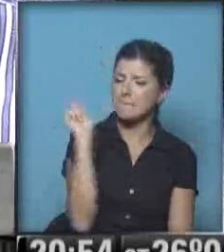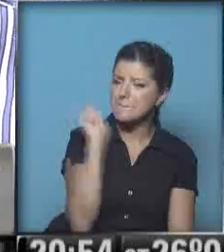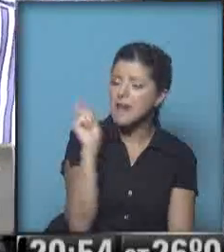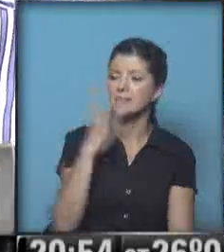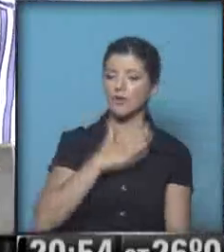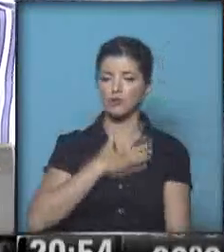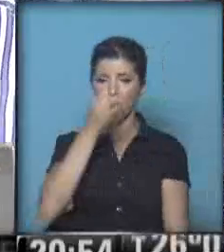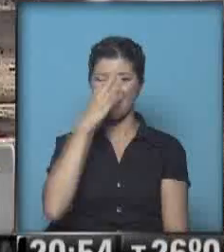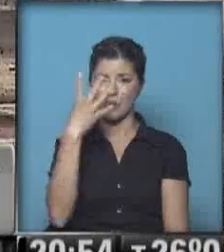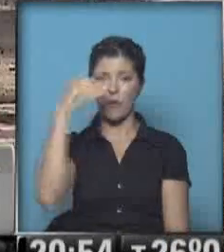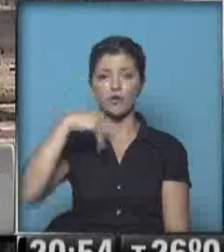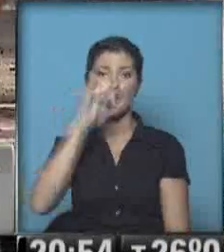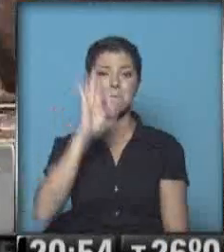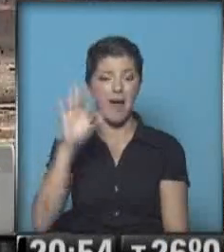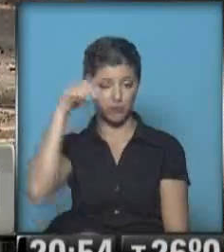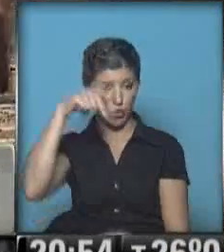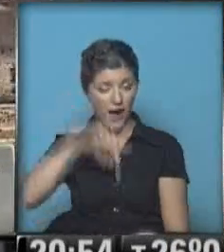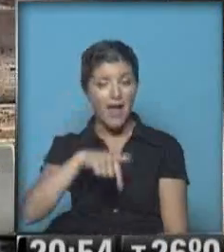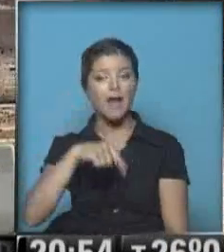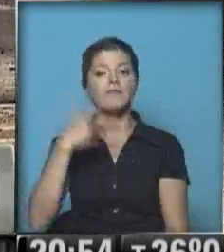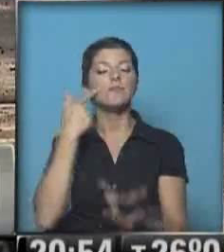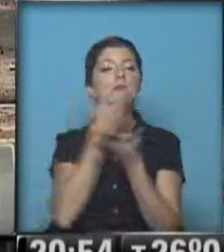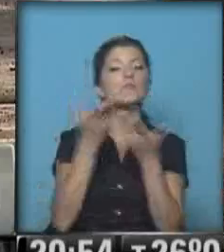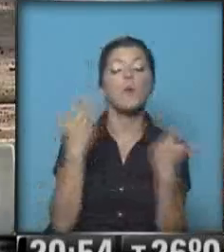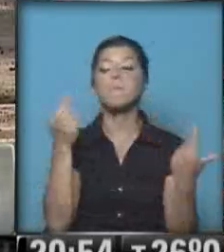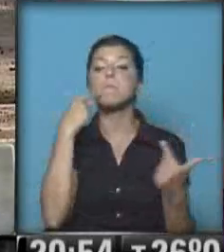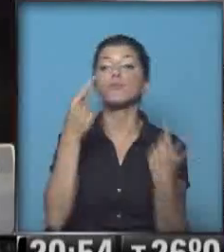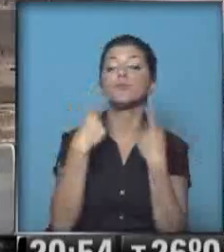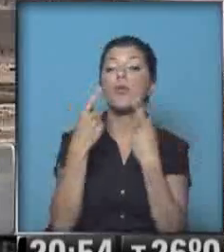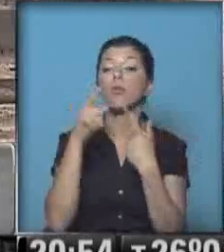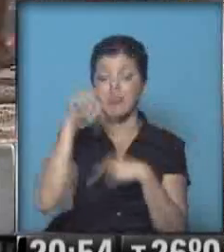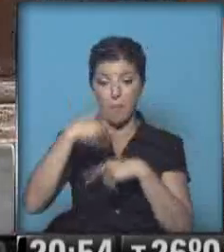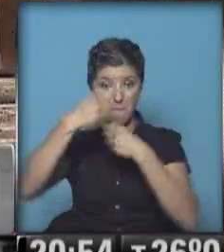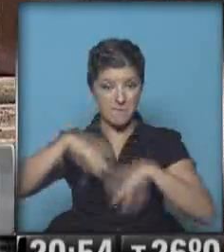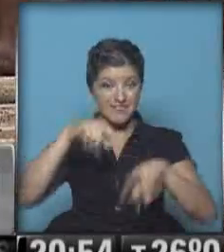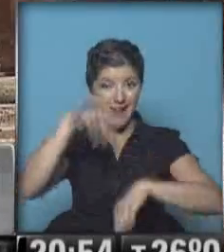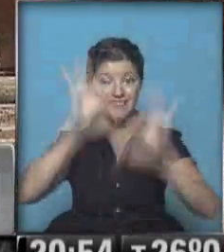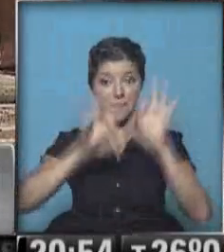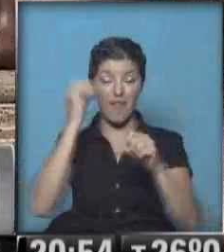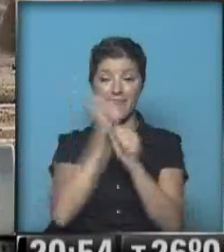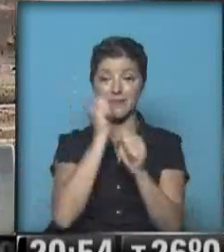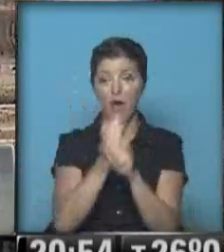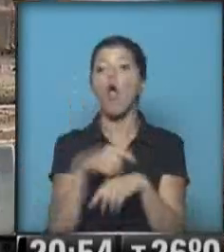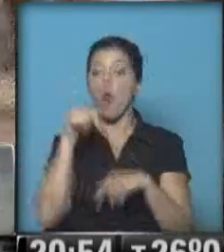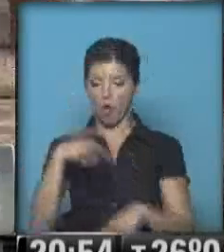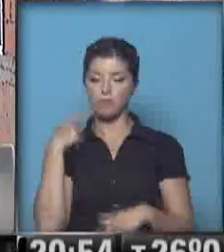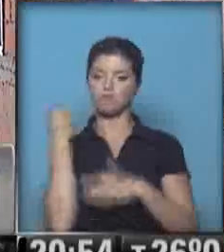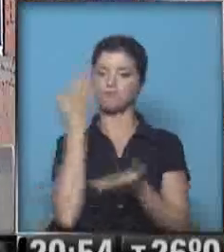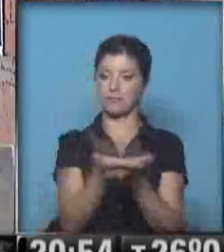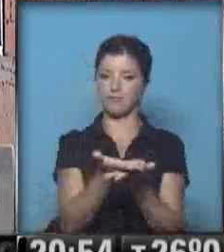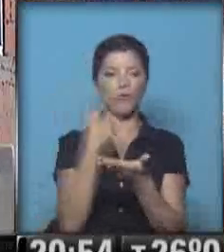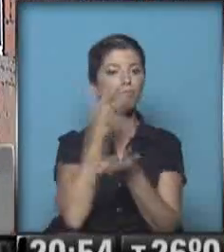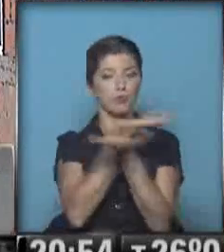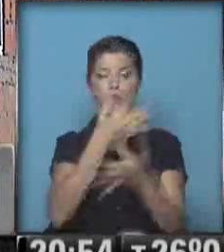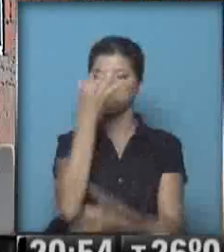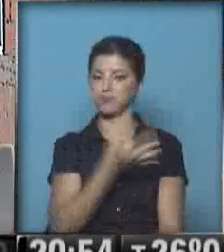un 24 de marzo aquí planteándole a los vecinos que íbamos a iniciar este plan de trabajo, podemos venir y decir que se cumplió.